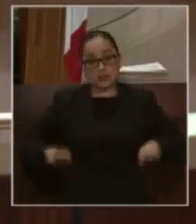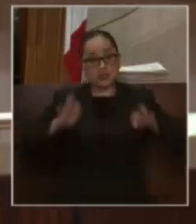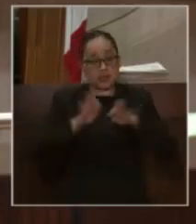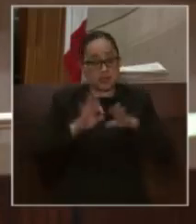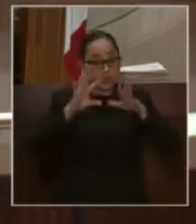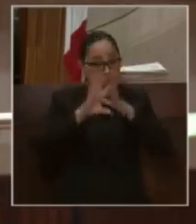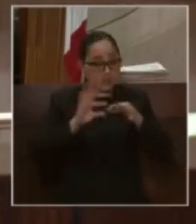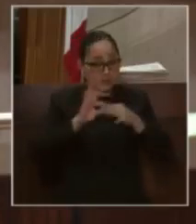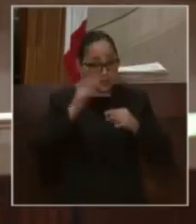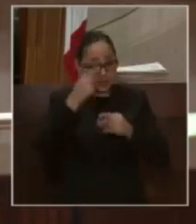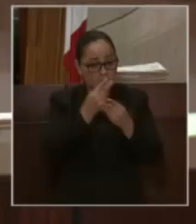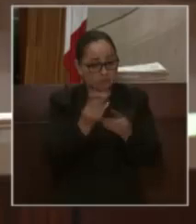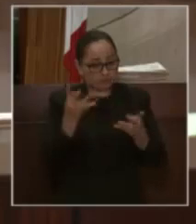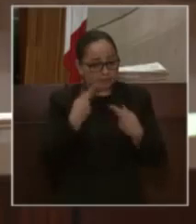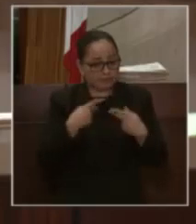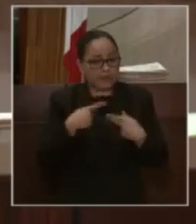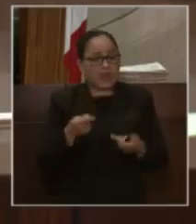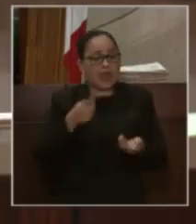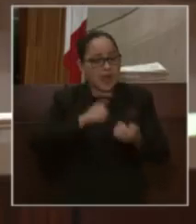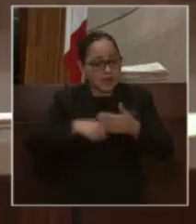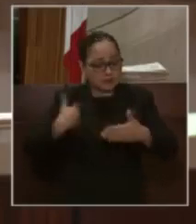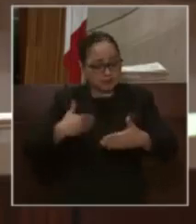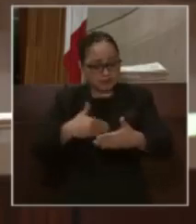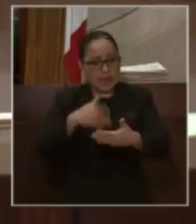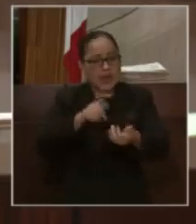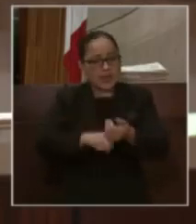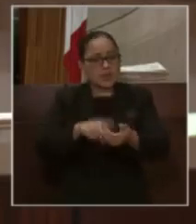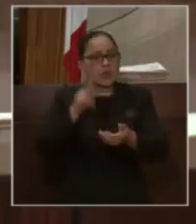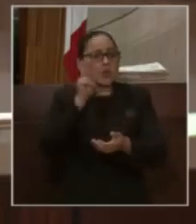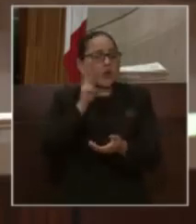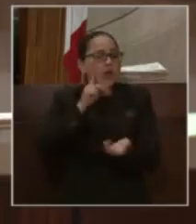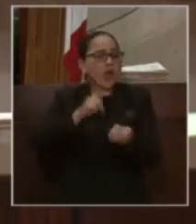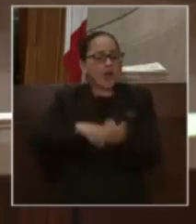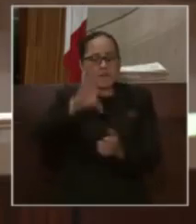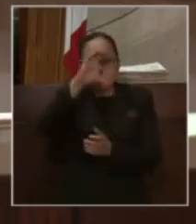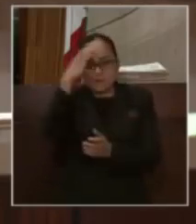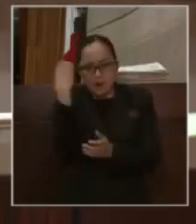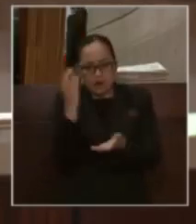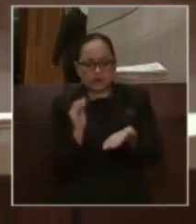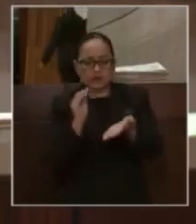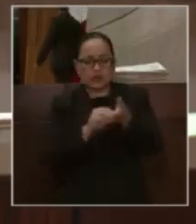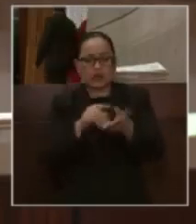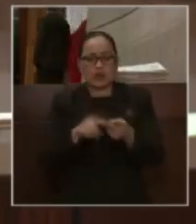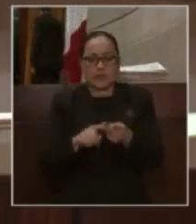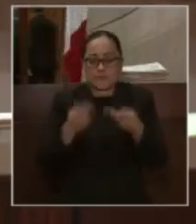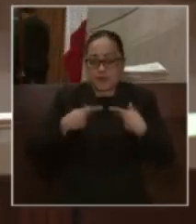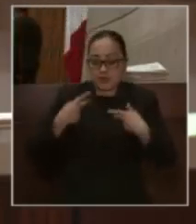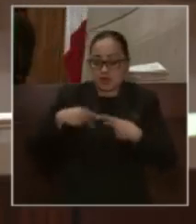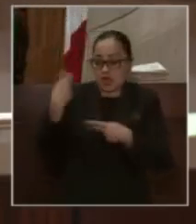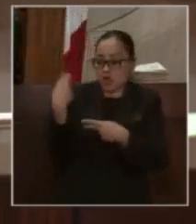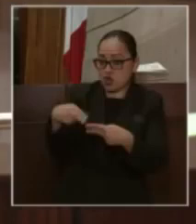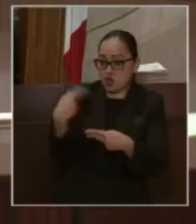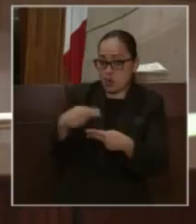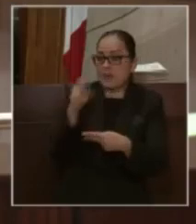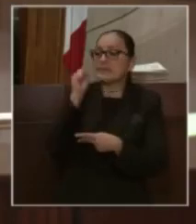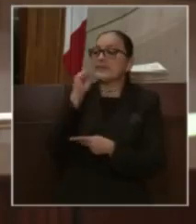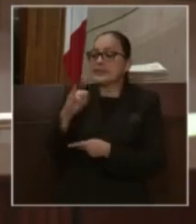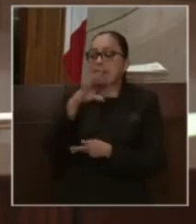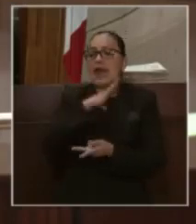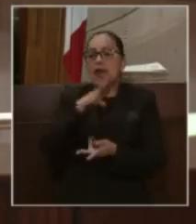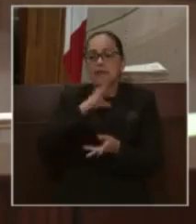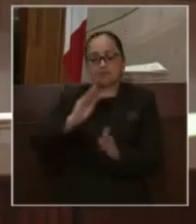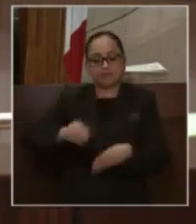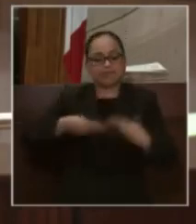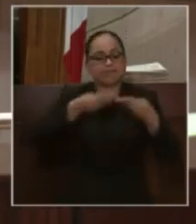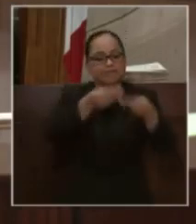ciudadanía, había ahí elementos de fotografías, de datos de personas que sí recibieron